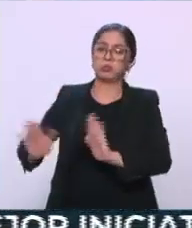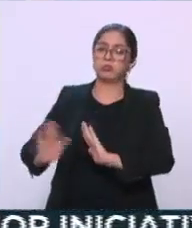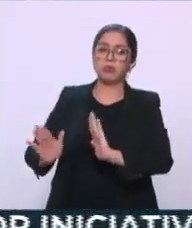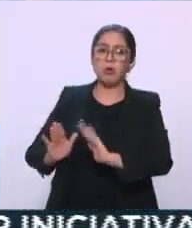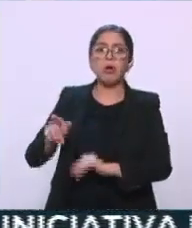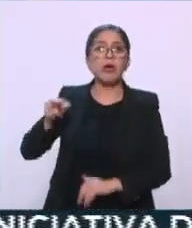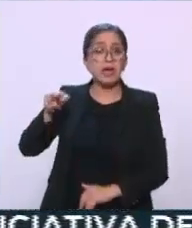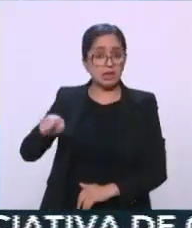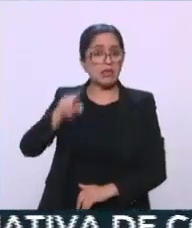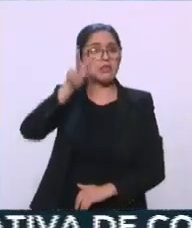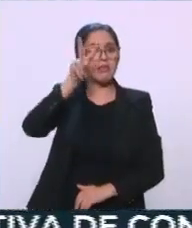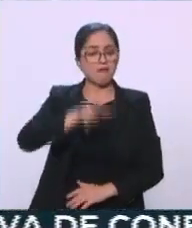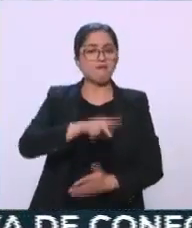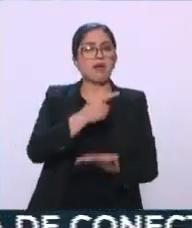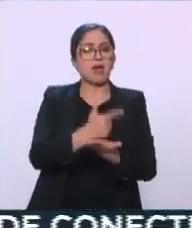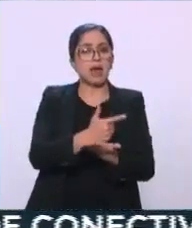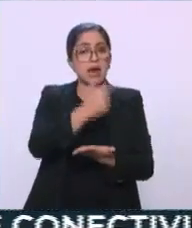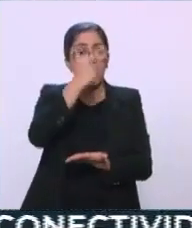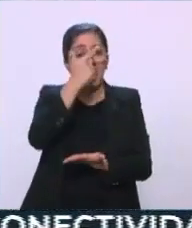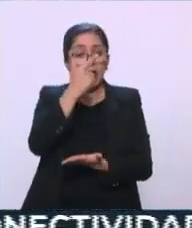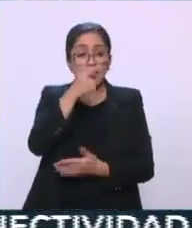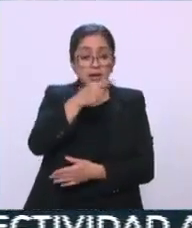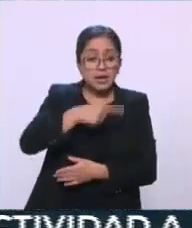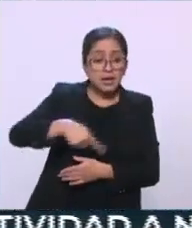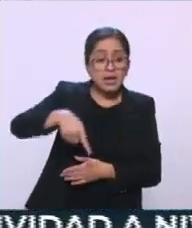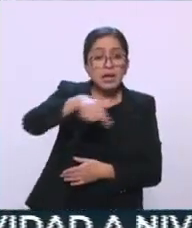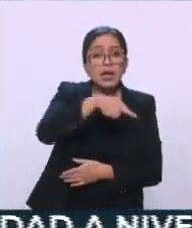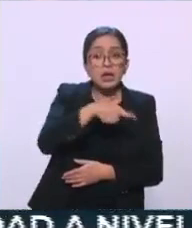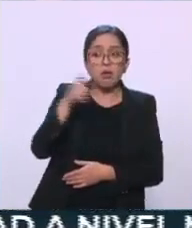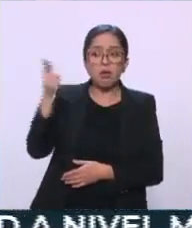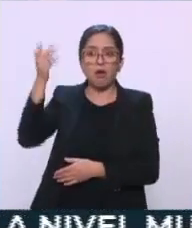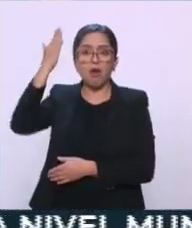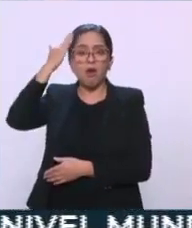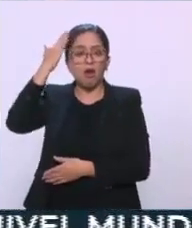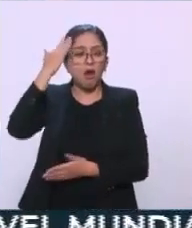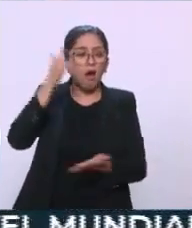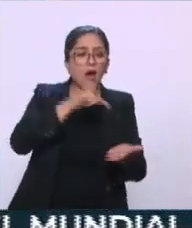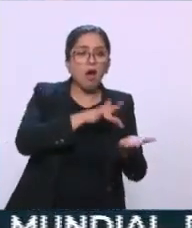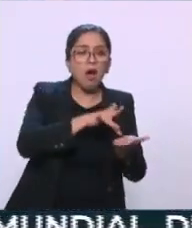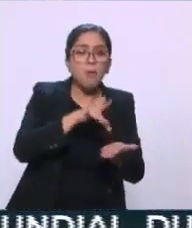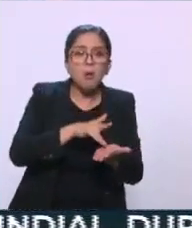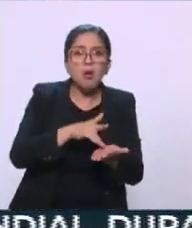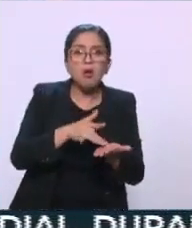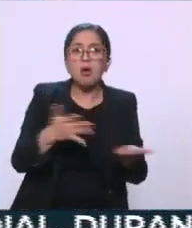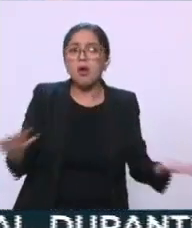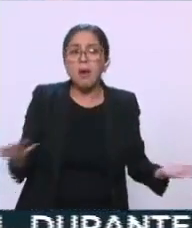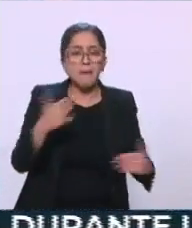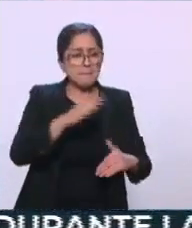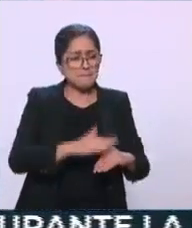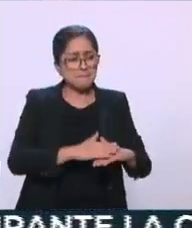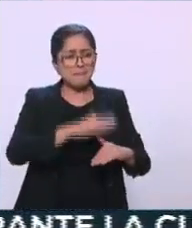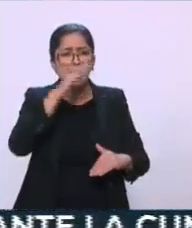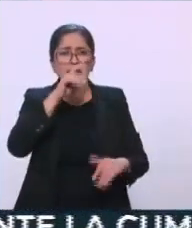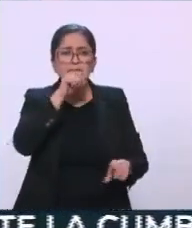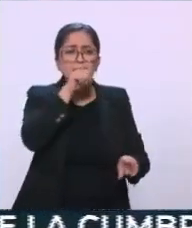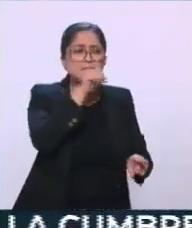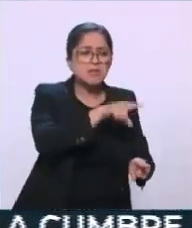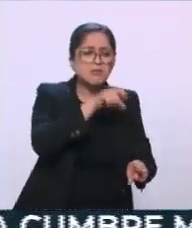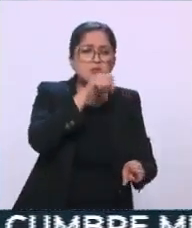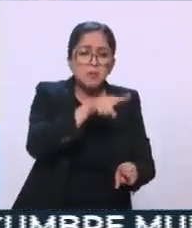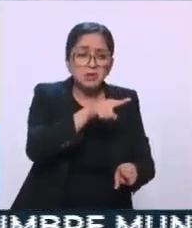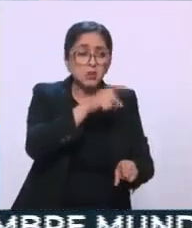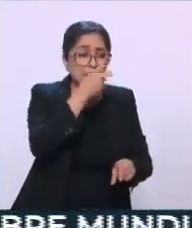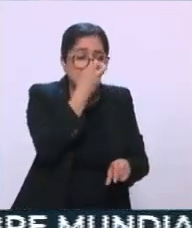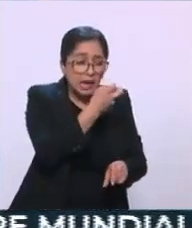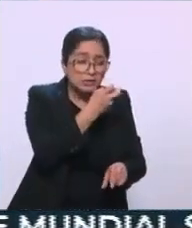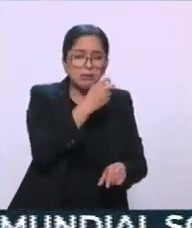delicado y con ellos como asesores solo habría pues más de lo mismo, pero mucho peor. Este